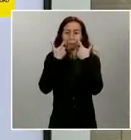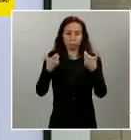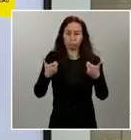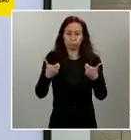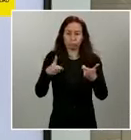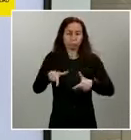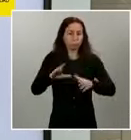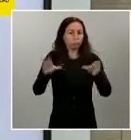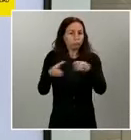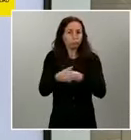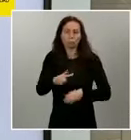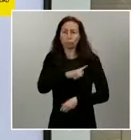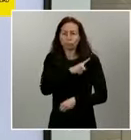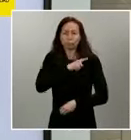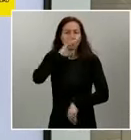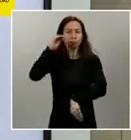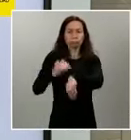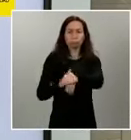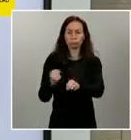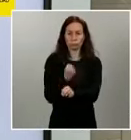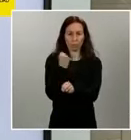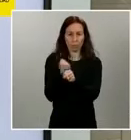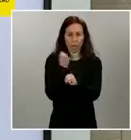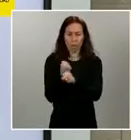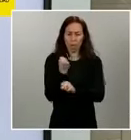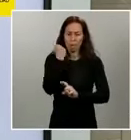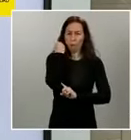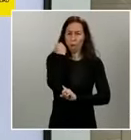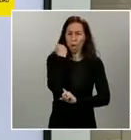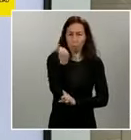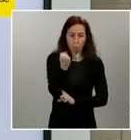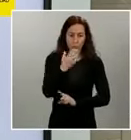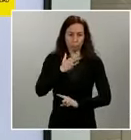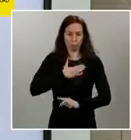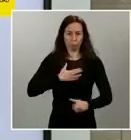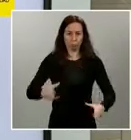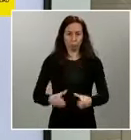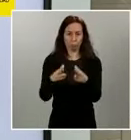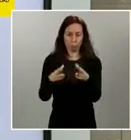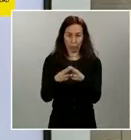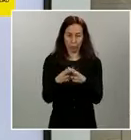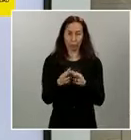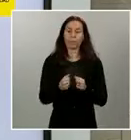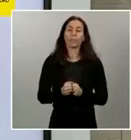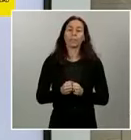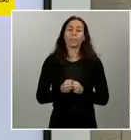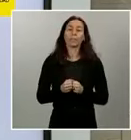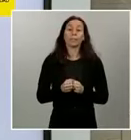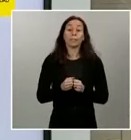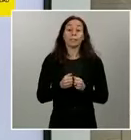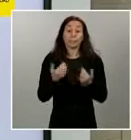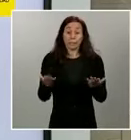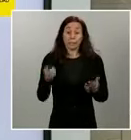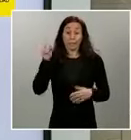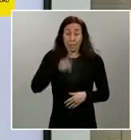cumpliendo su labor de apoyo a nuestra sociedad. Y pues ya destacar que hoy